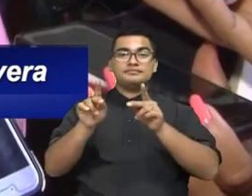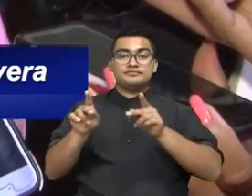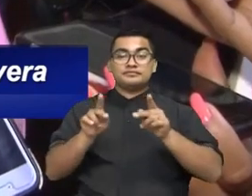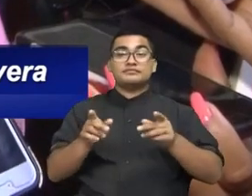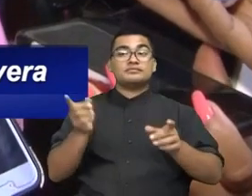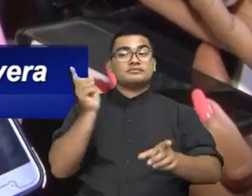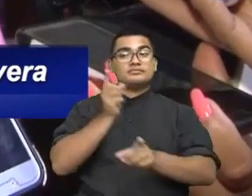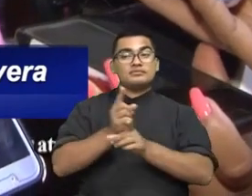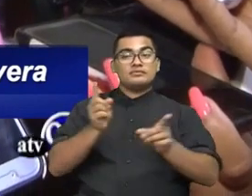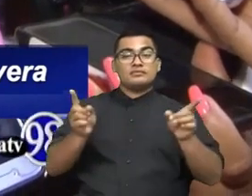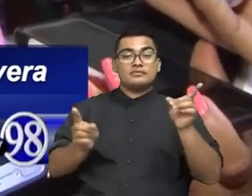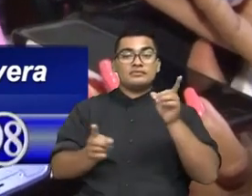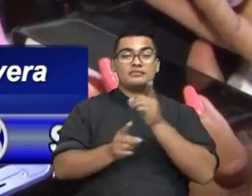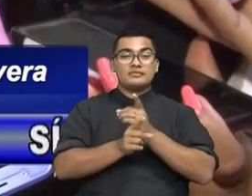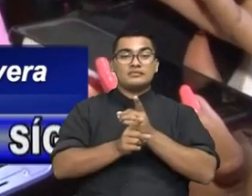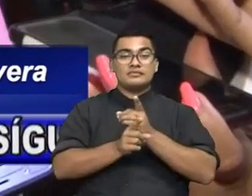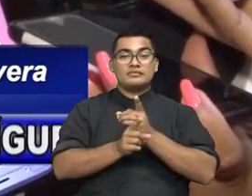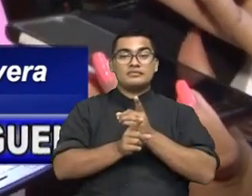debe